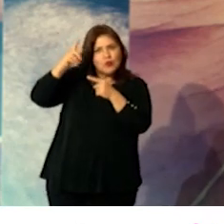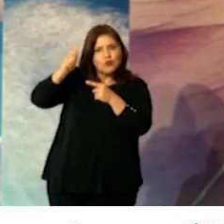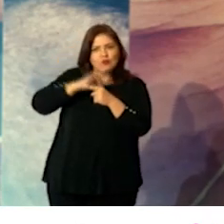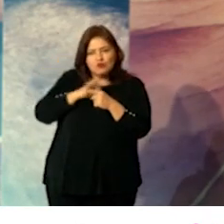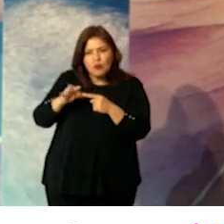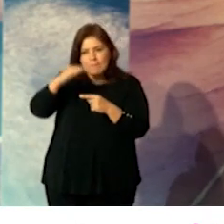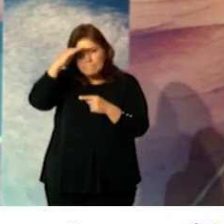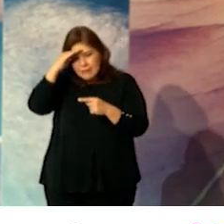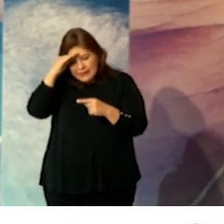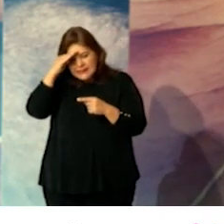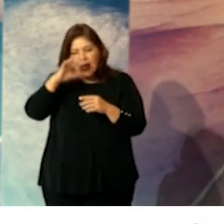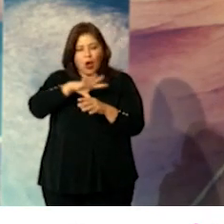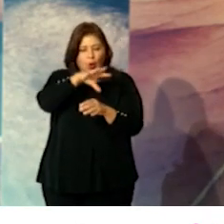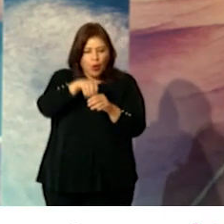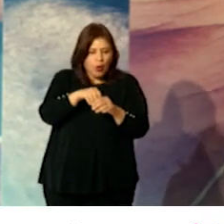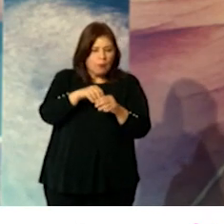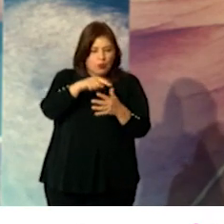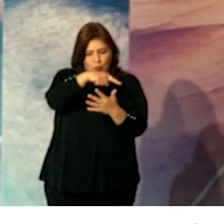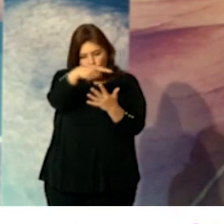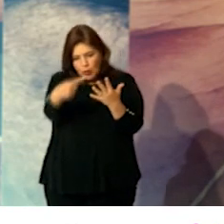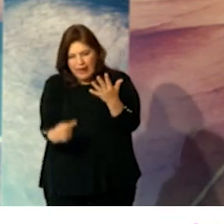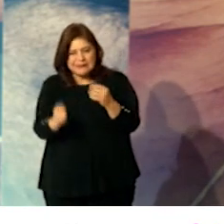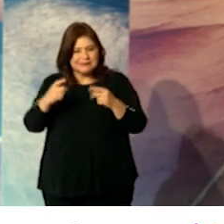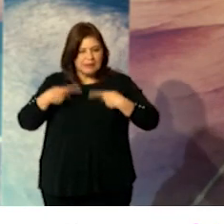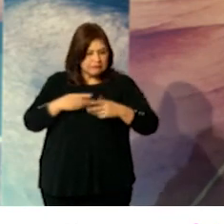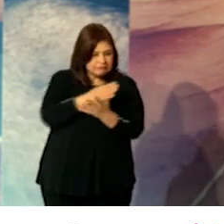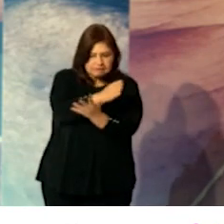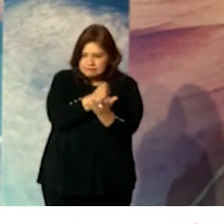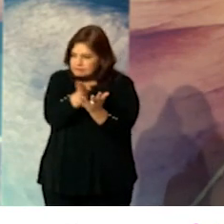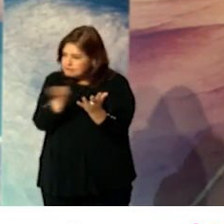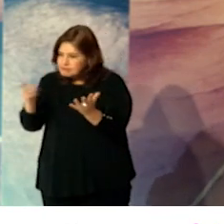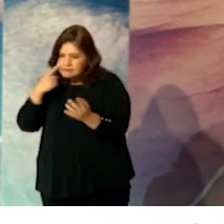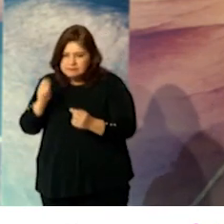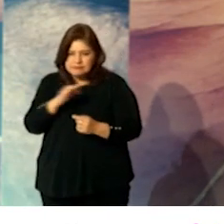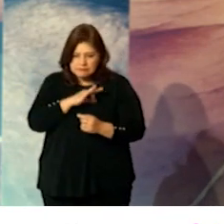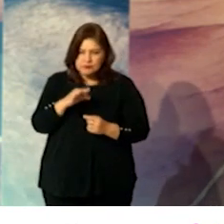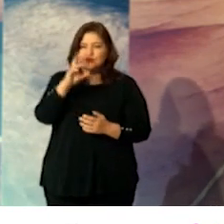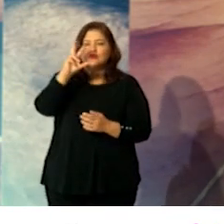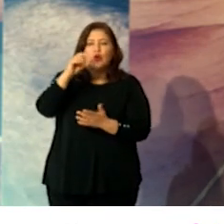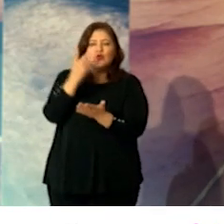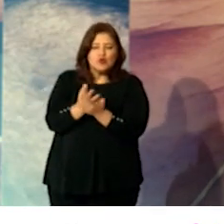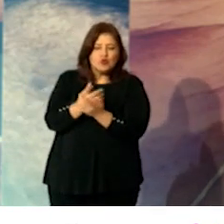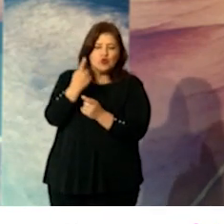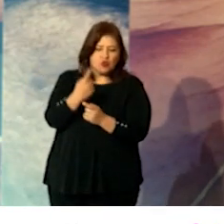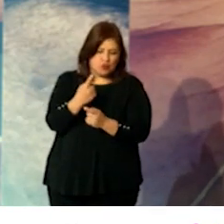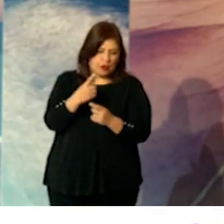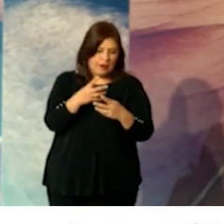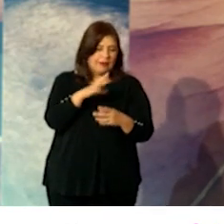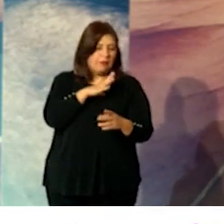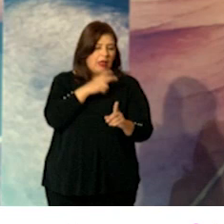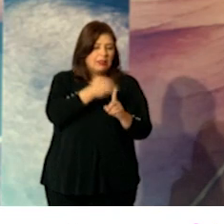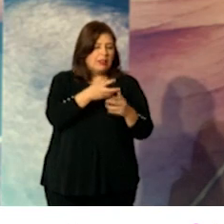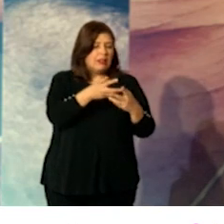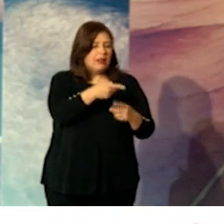todas de nuevo, esta como interseccionalidad, realmente estás pensando no solo en la crítica, sino estás pensando en una solución, que es